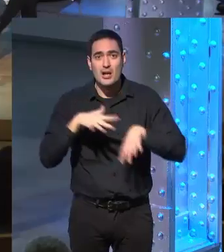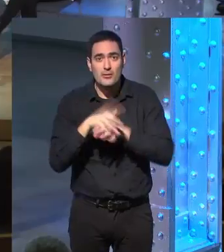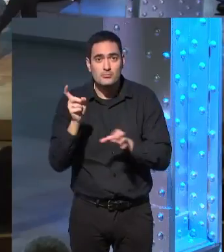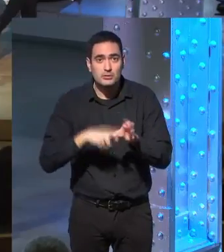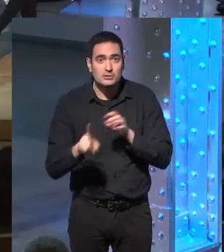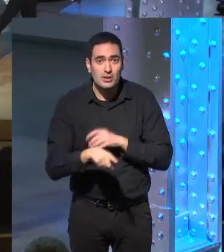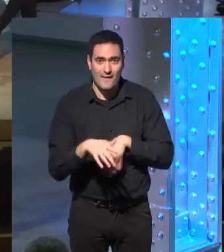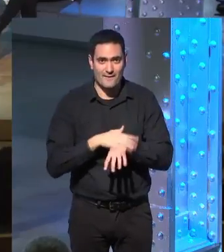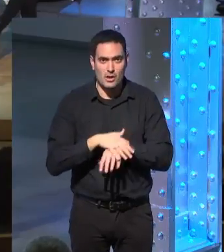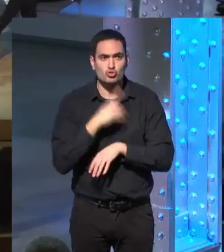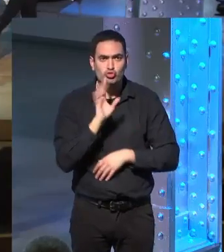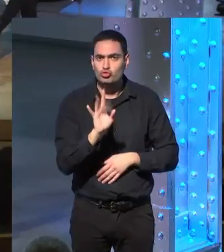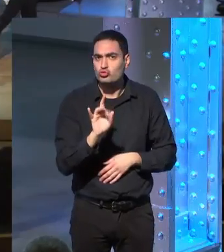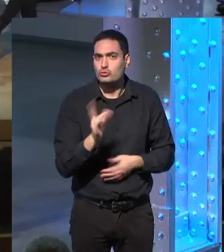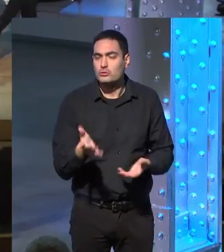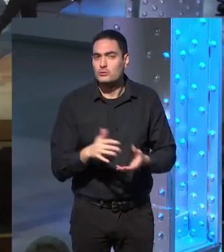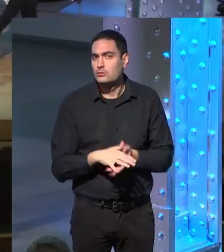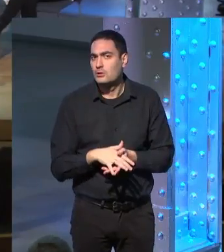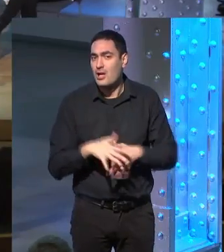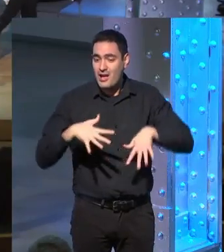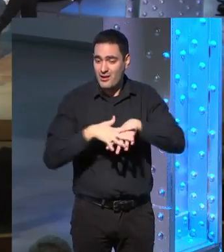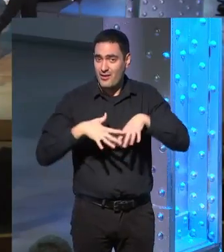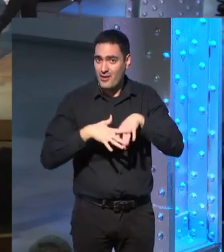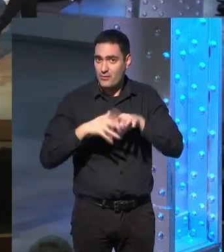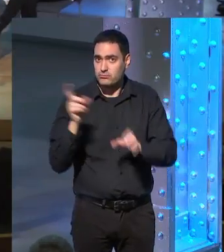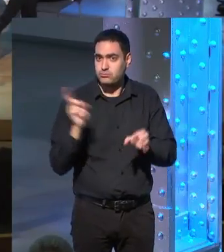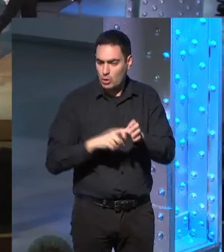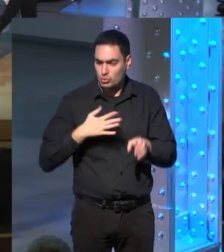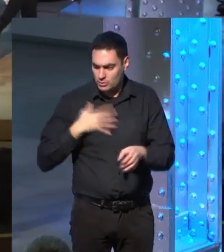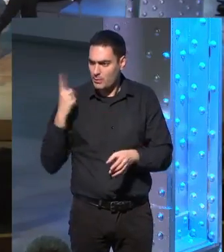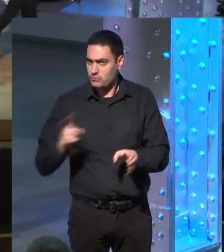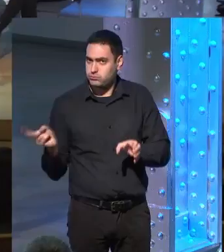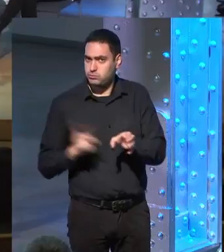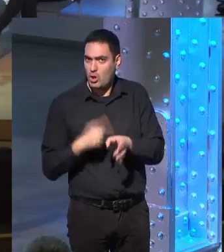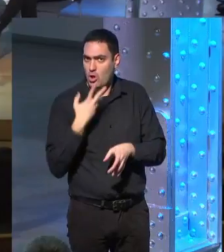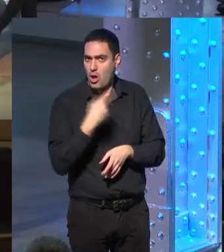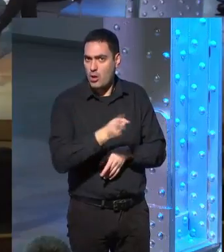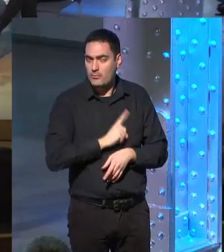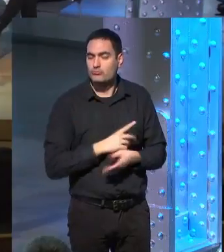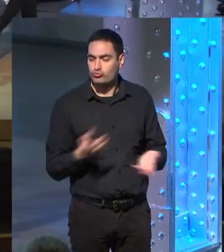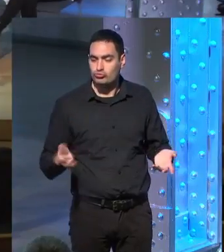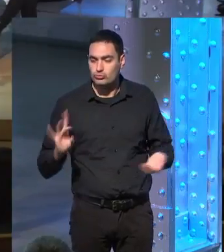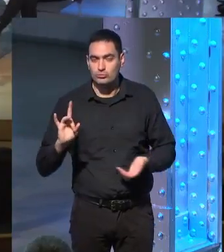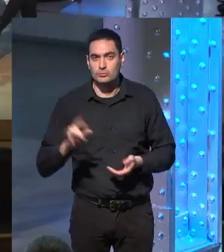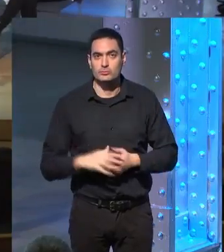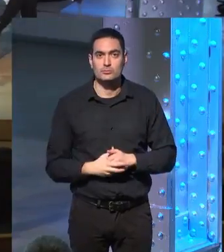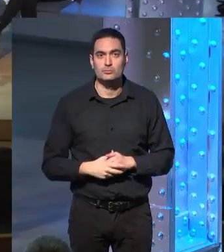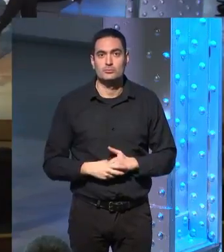Sí. Sí, ellos están en redes que yo estoy. ¿Que tú estás también? Sí.